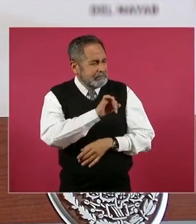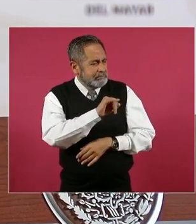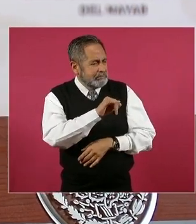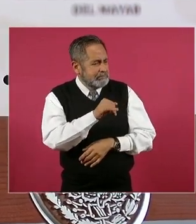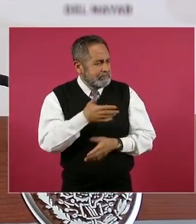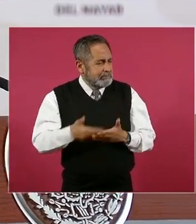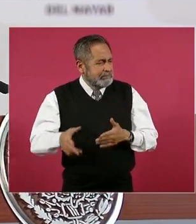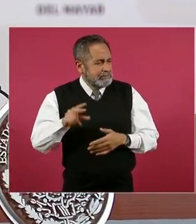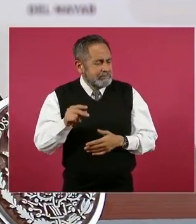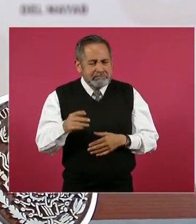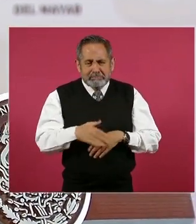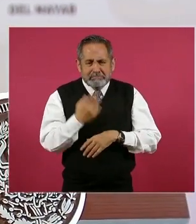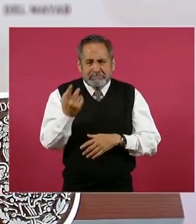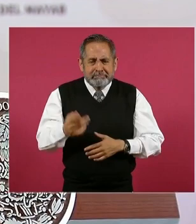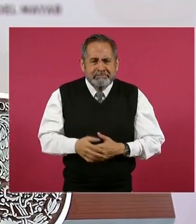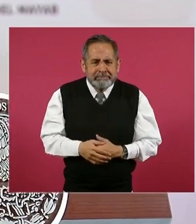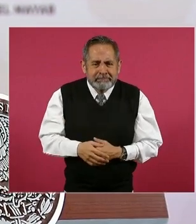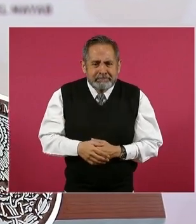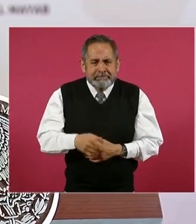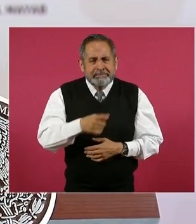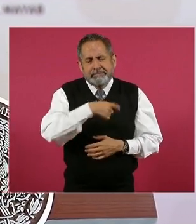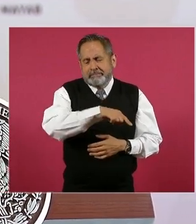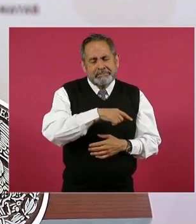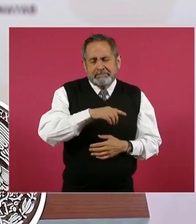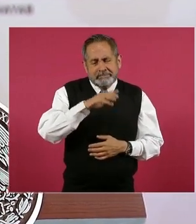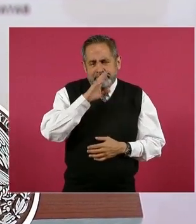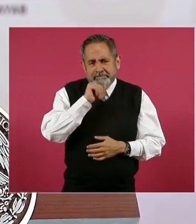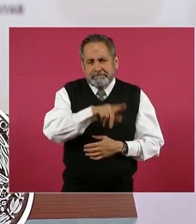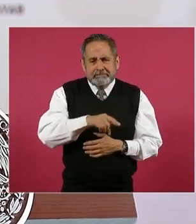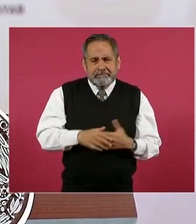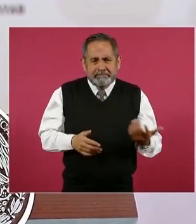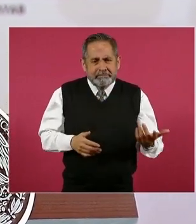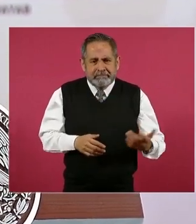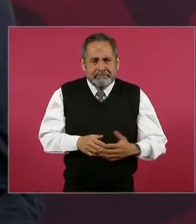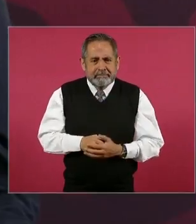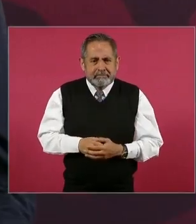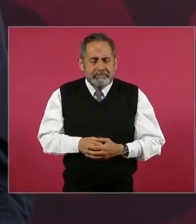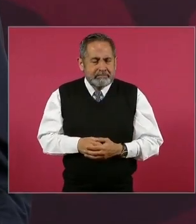está mal que mientras les